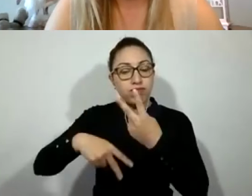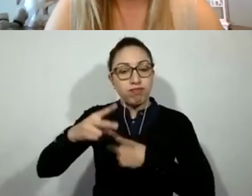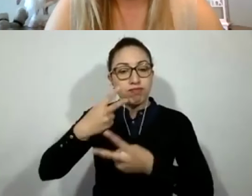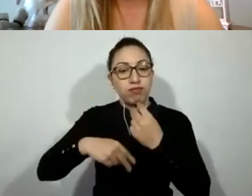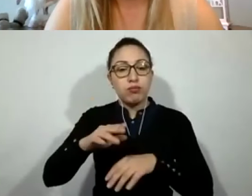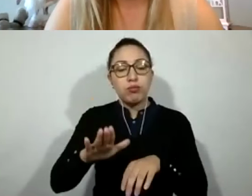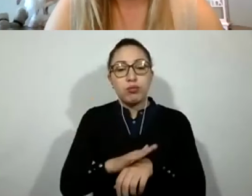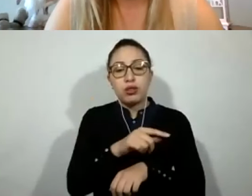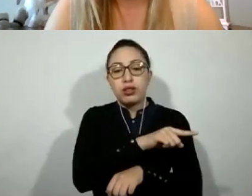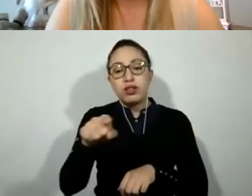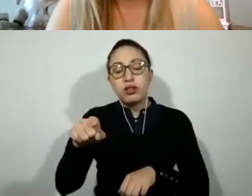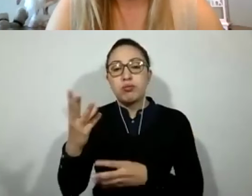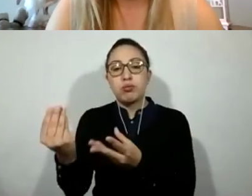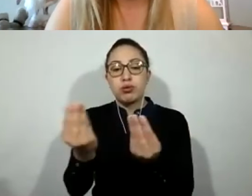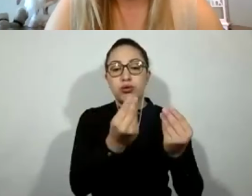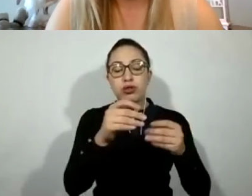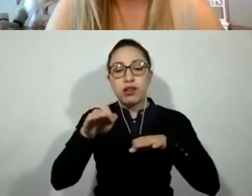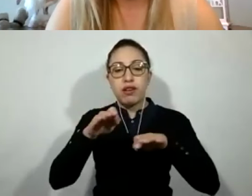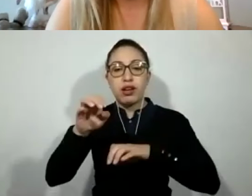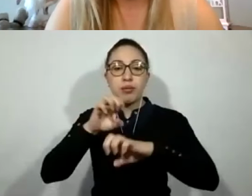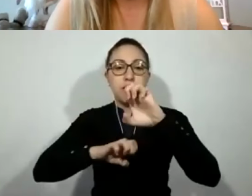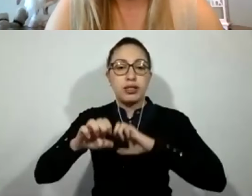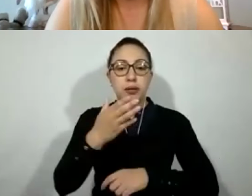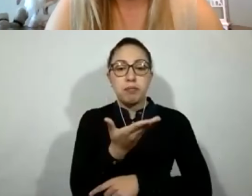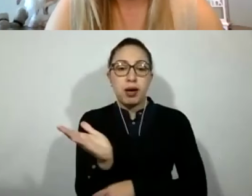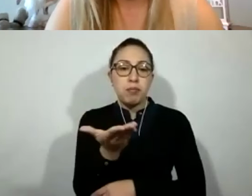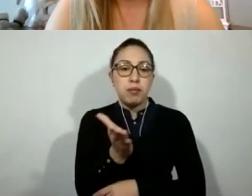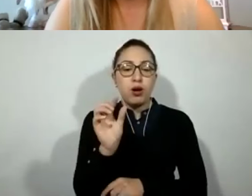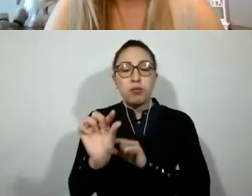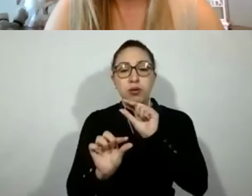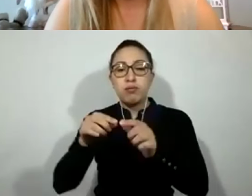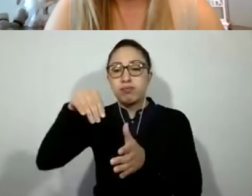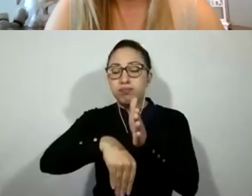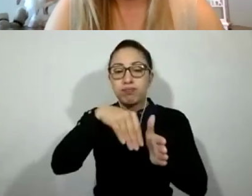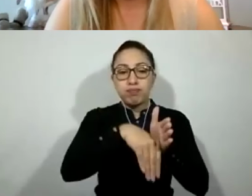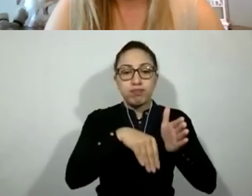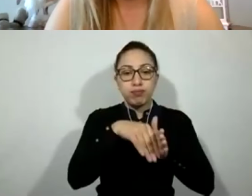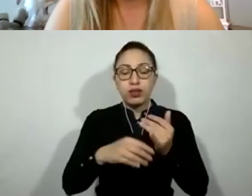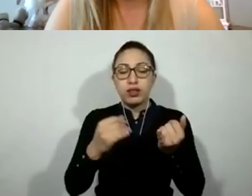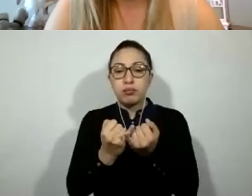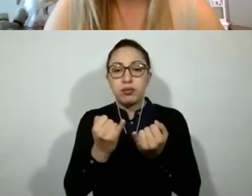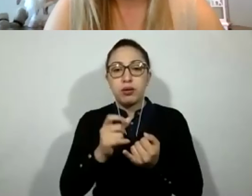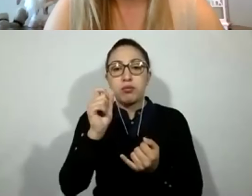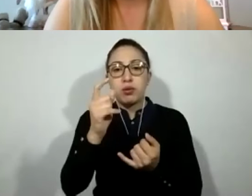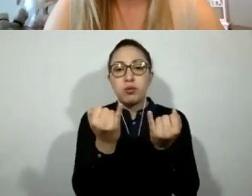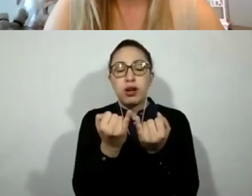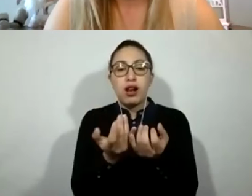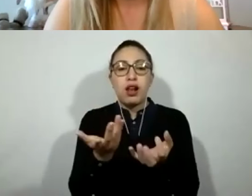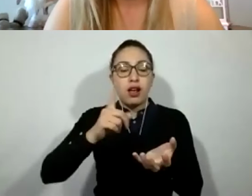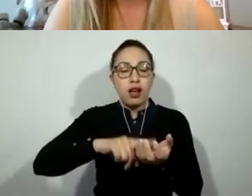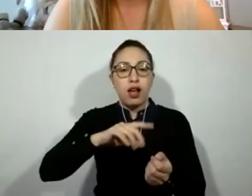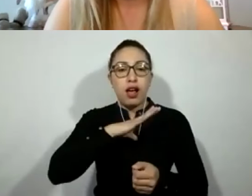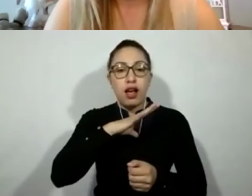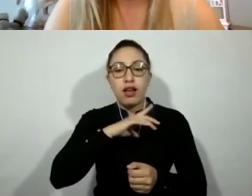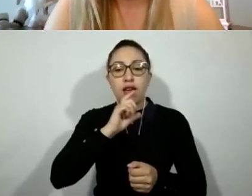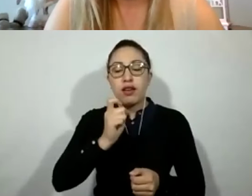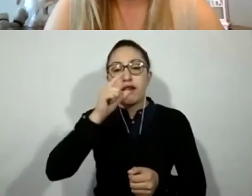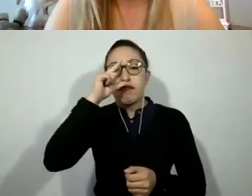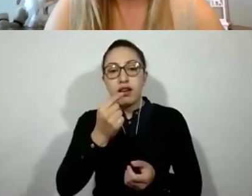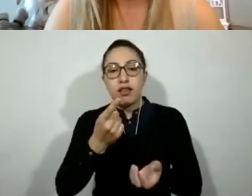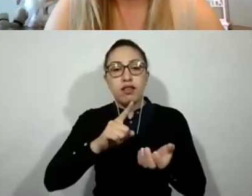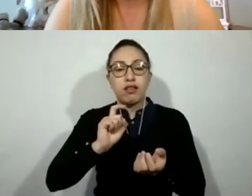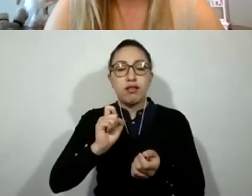productivas, comerciales, laborales, entre otras, pero no así a fallas estructurales de carácter normativo o